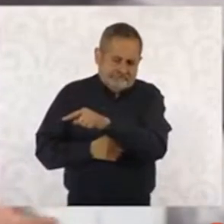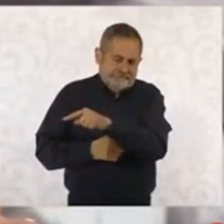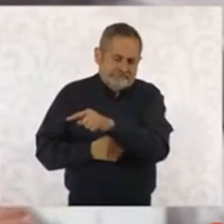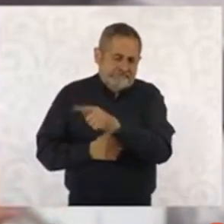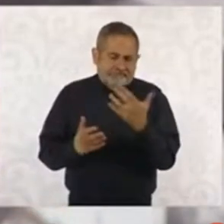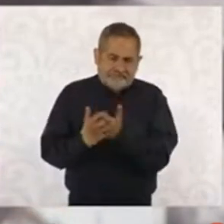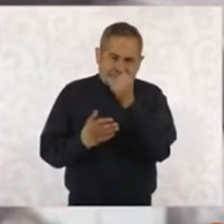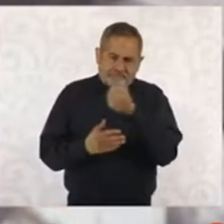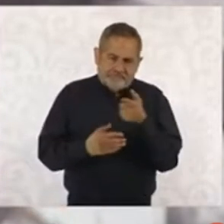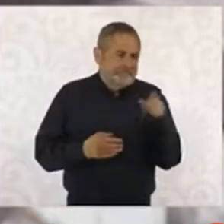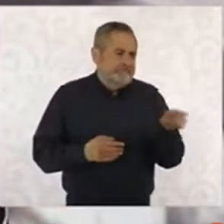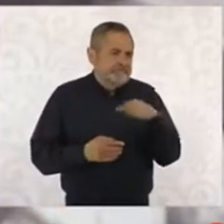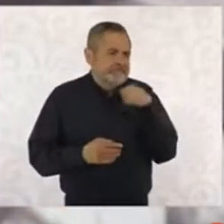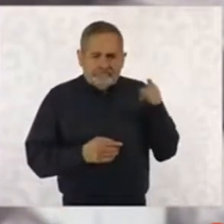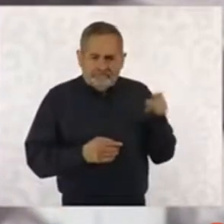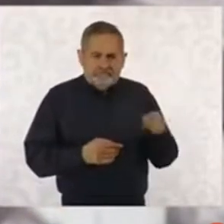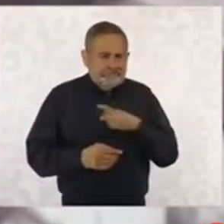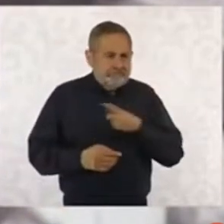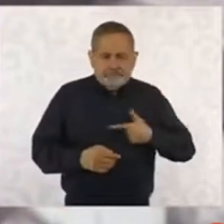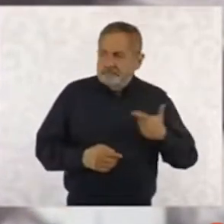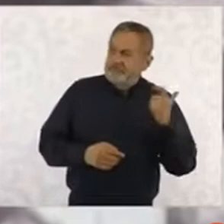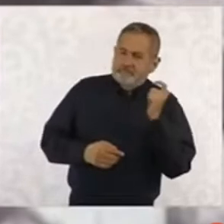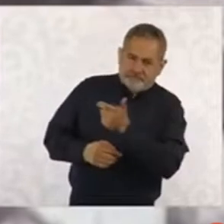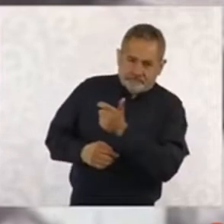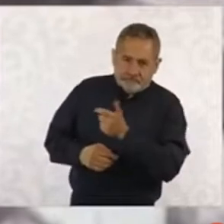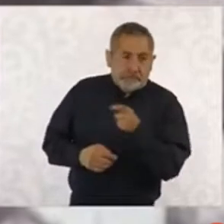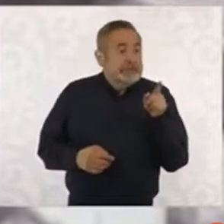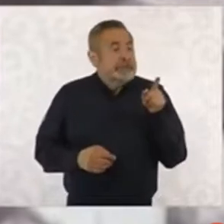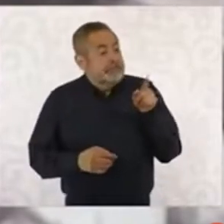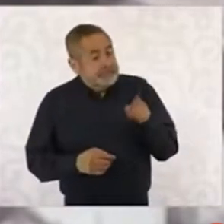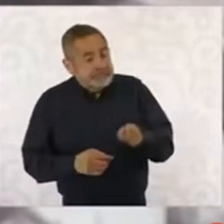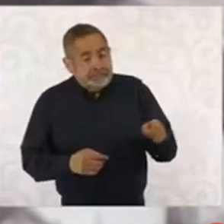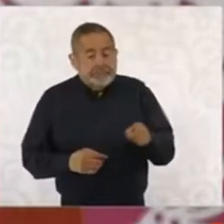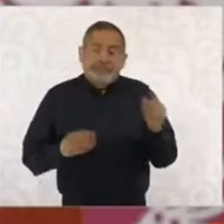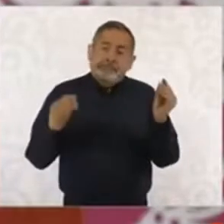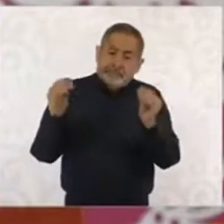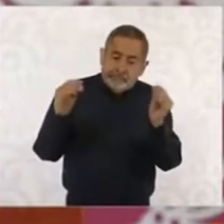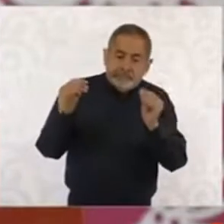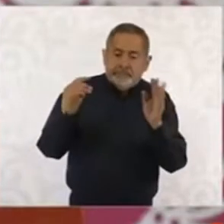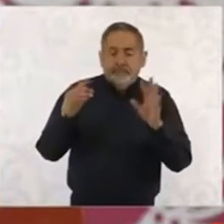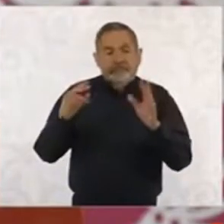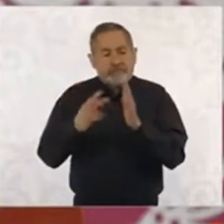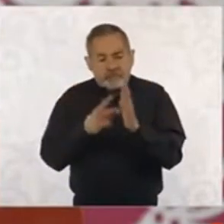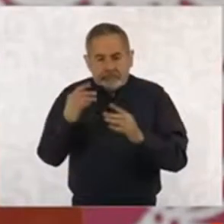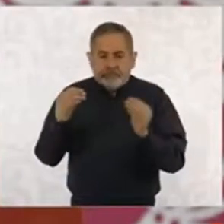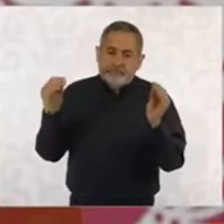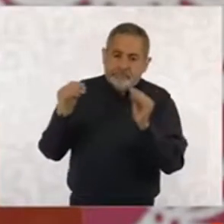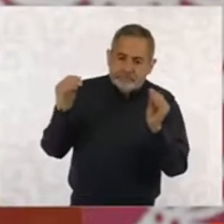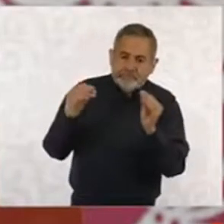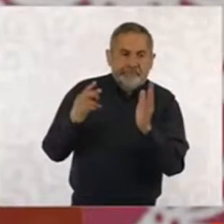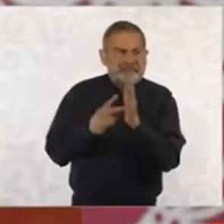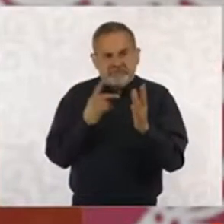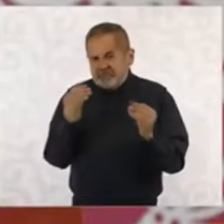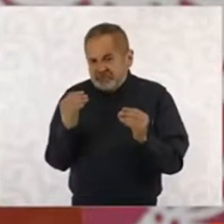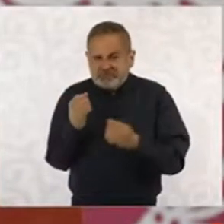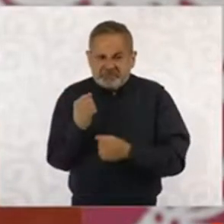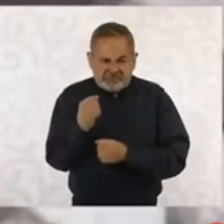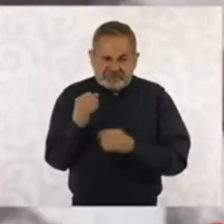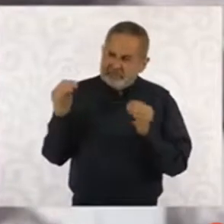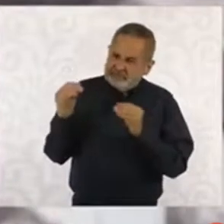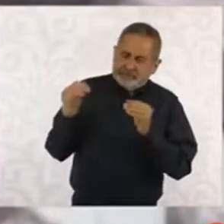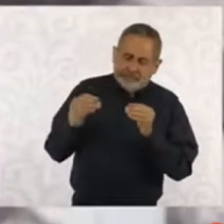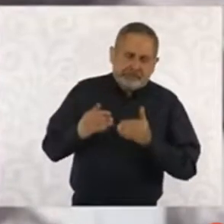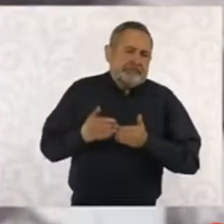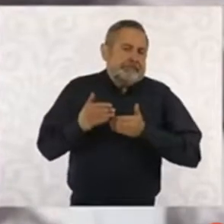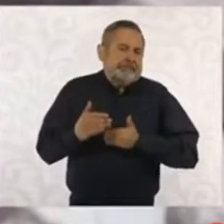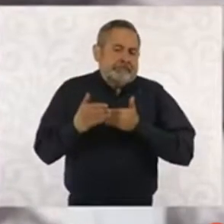instancia, pero las acciones de litigio de este grupo pues han sido muy agresivas y por eso nos